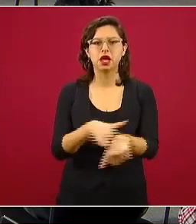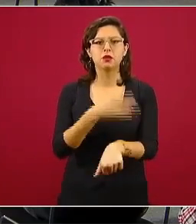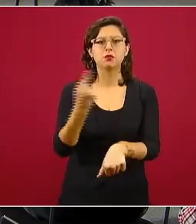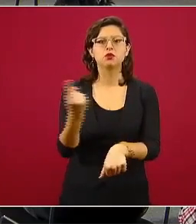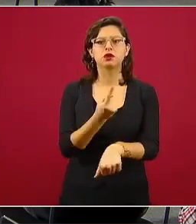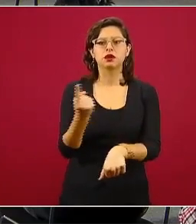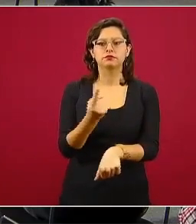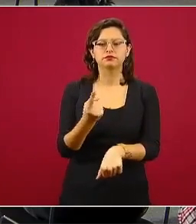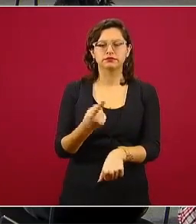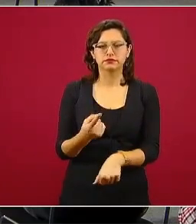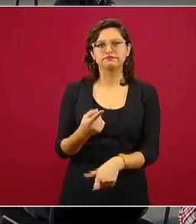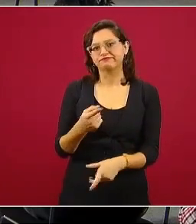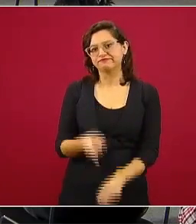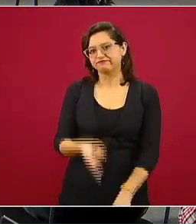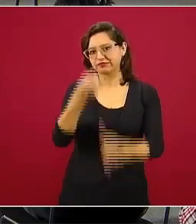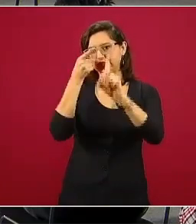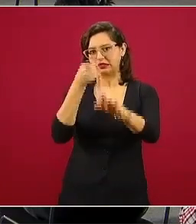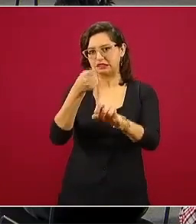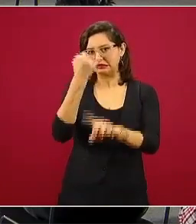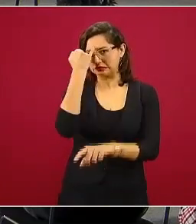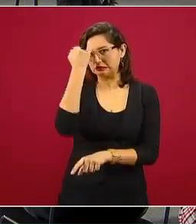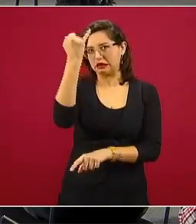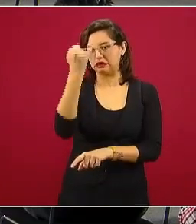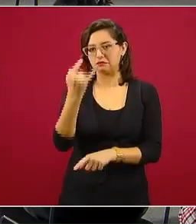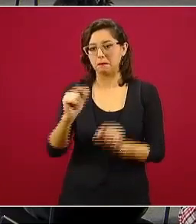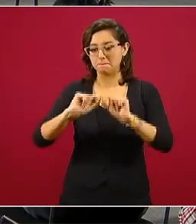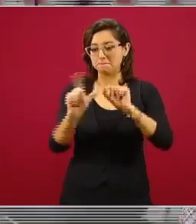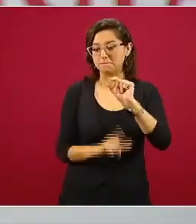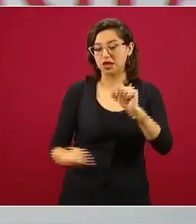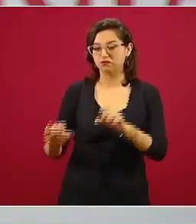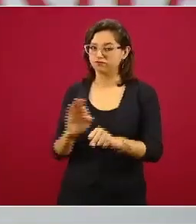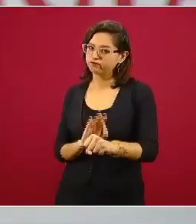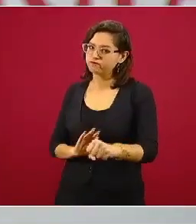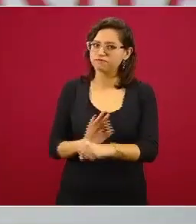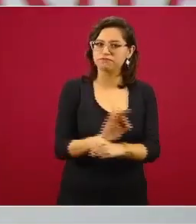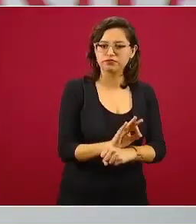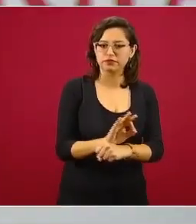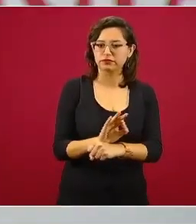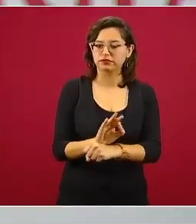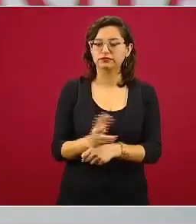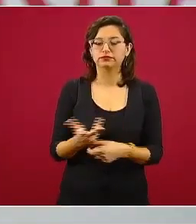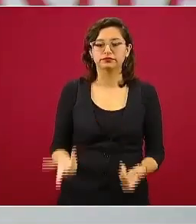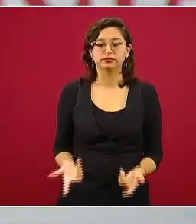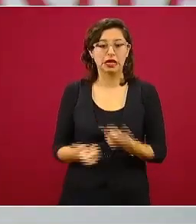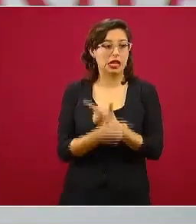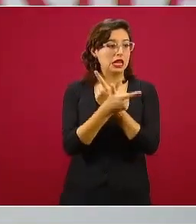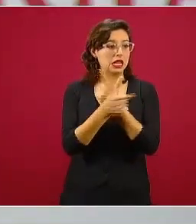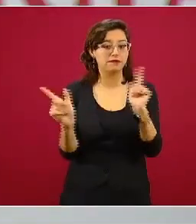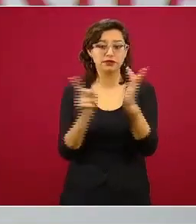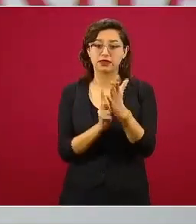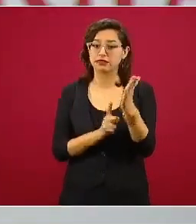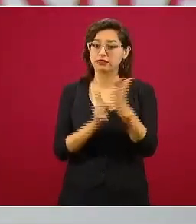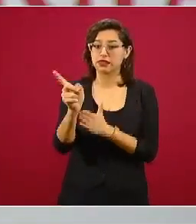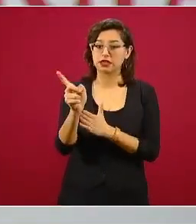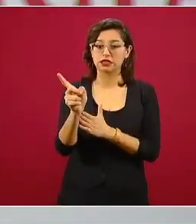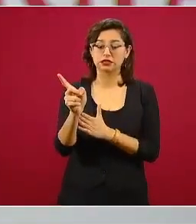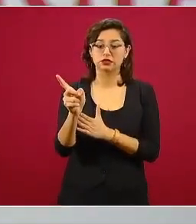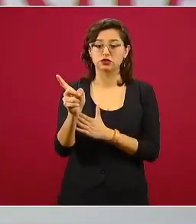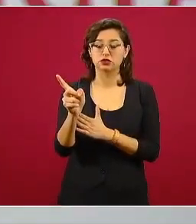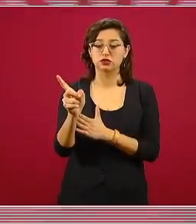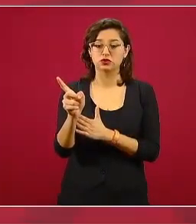anima ese ideario. México tiene que respaldar eso, que se protejan las libertades, los derechos, para